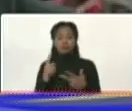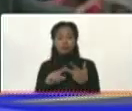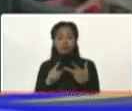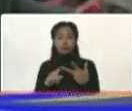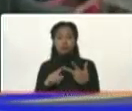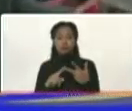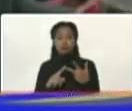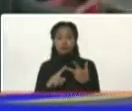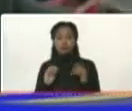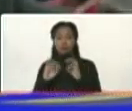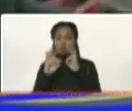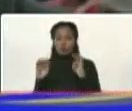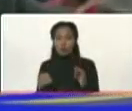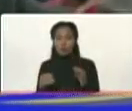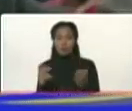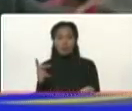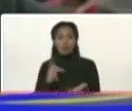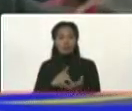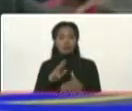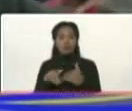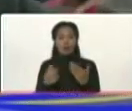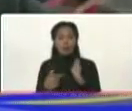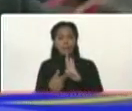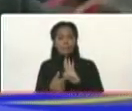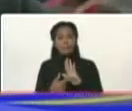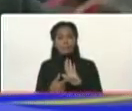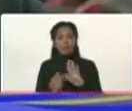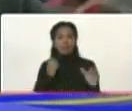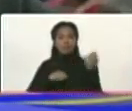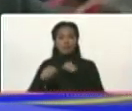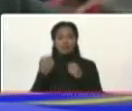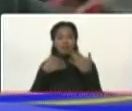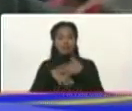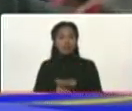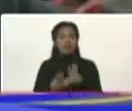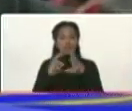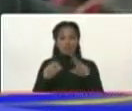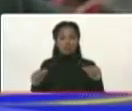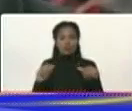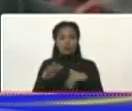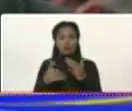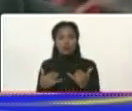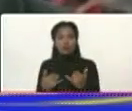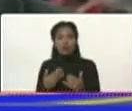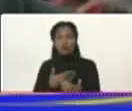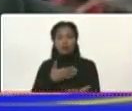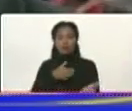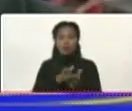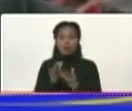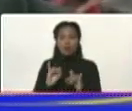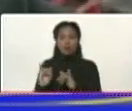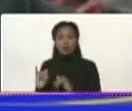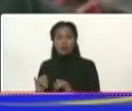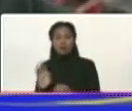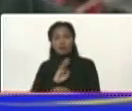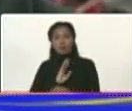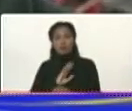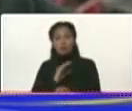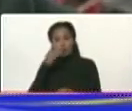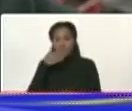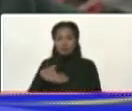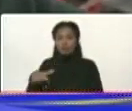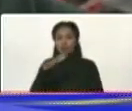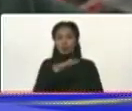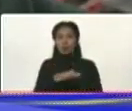El tercer tema fue la participación protagónica, la defensa integral de los territorios, la soberanía y la autodeterminación de los